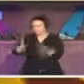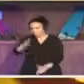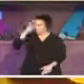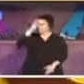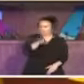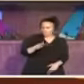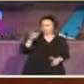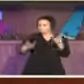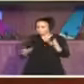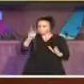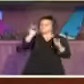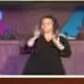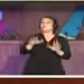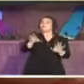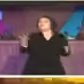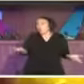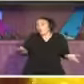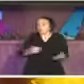pueblo. Dum, dum, dum, dum.